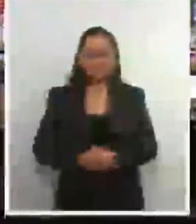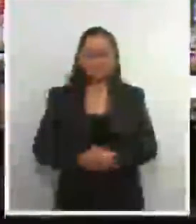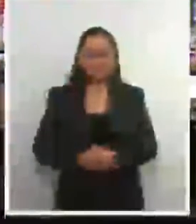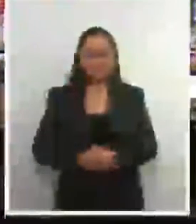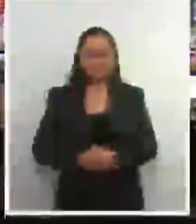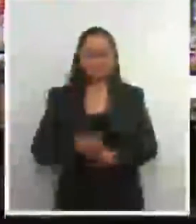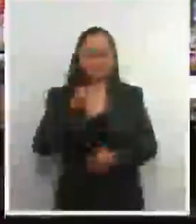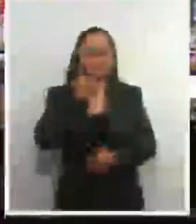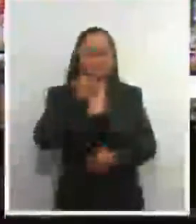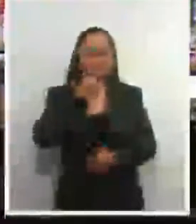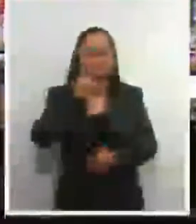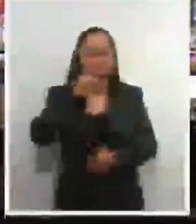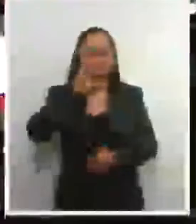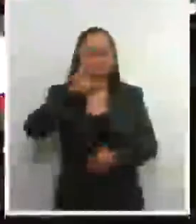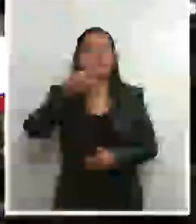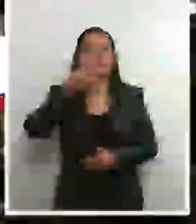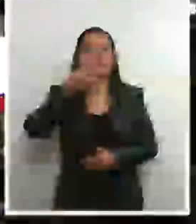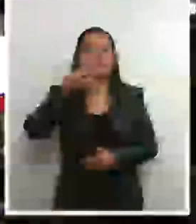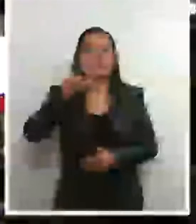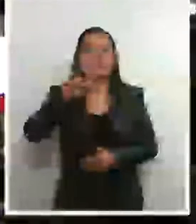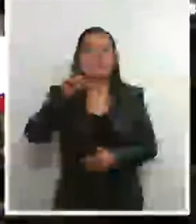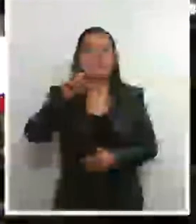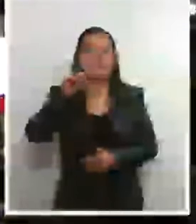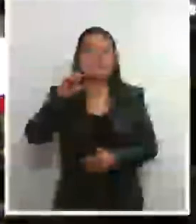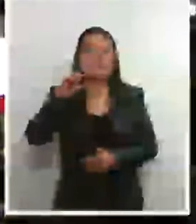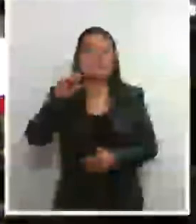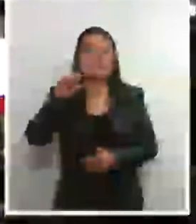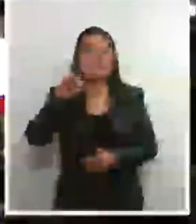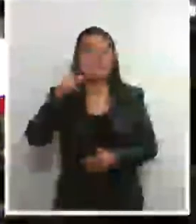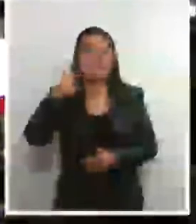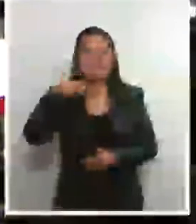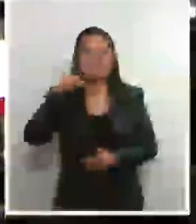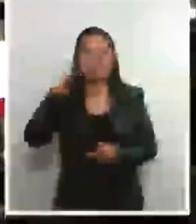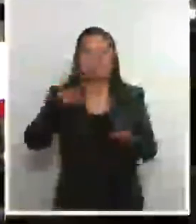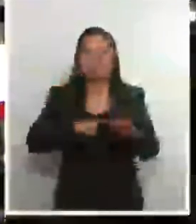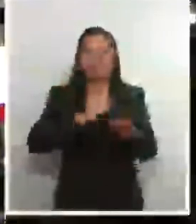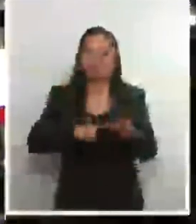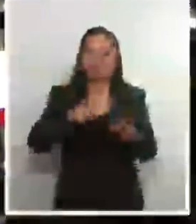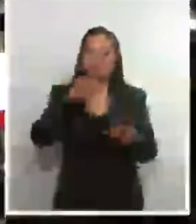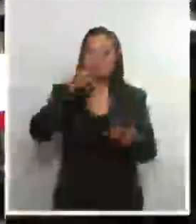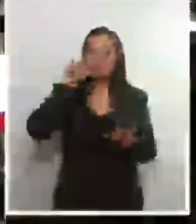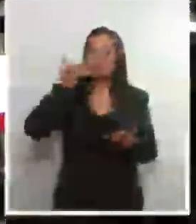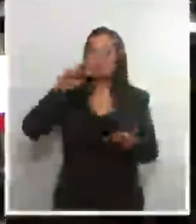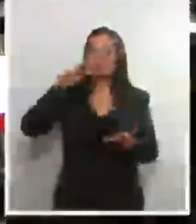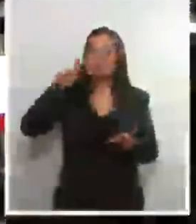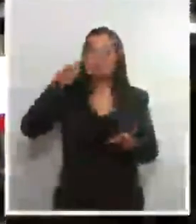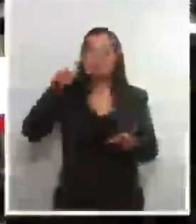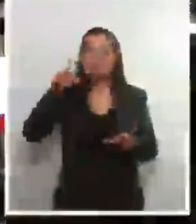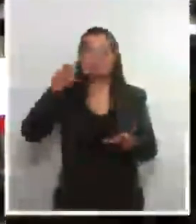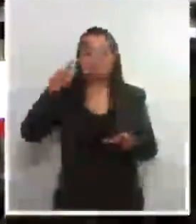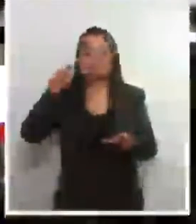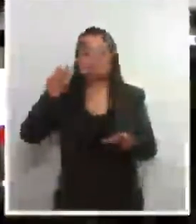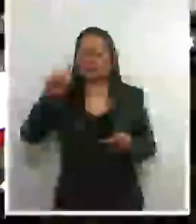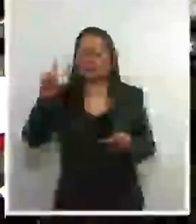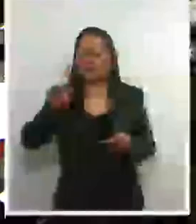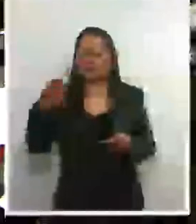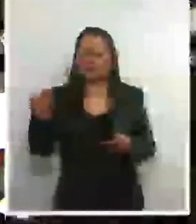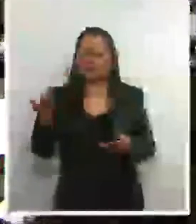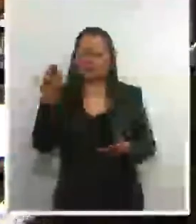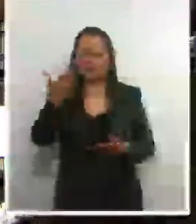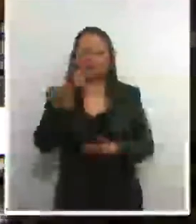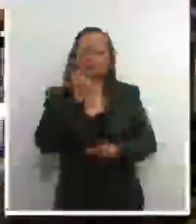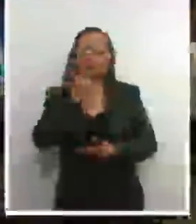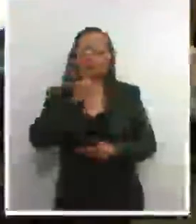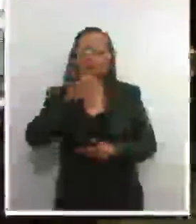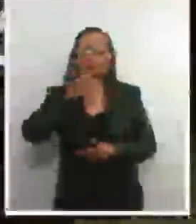La diputada Clara Hussitman. A favor, el diputado Roberto López. Tiene usted la palabra en contra,